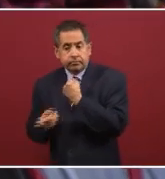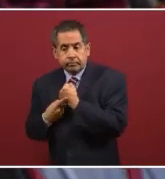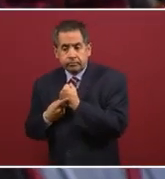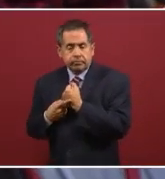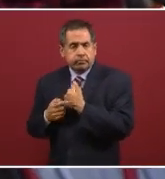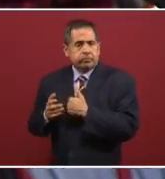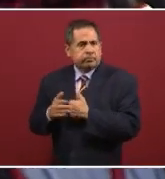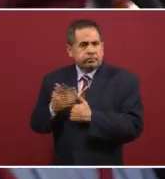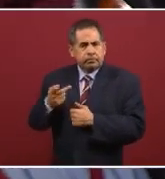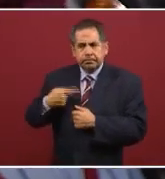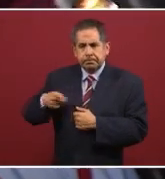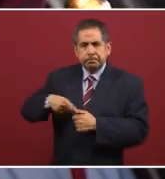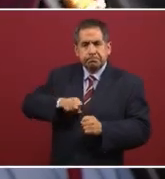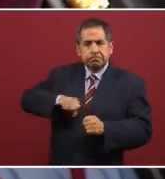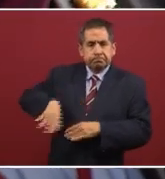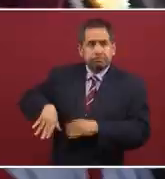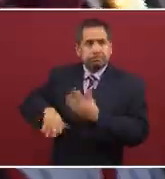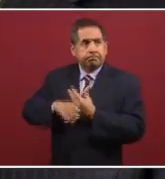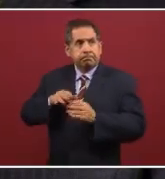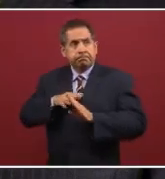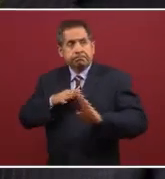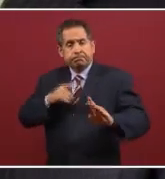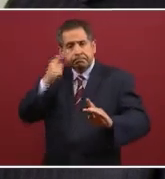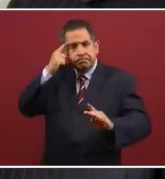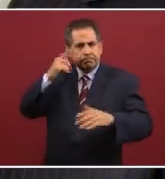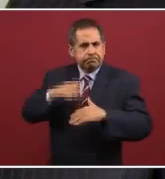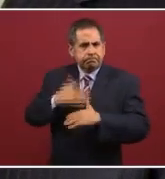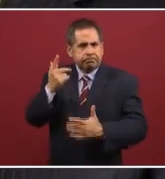es decir, en buscar un acuerdo